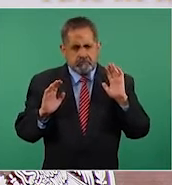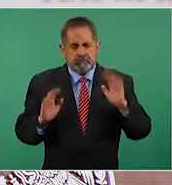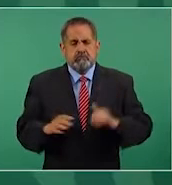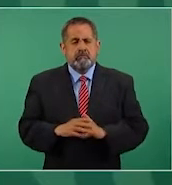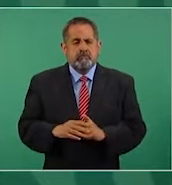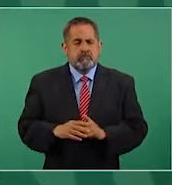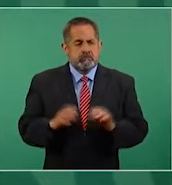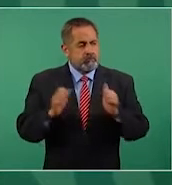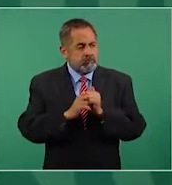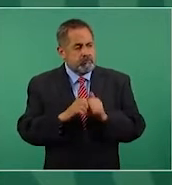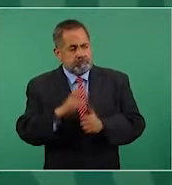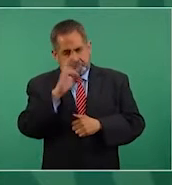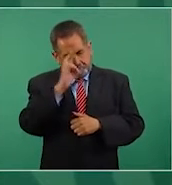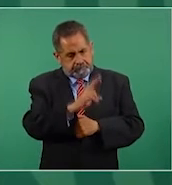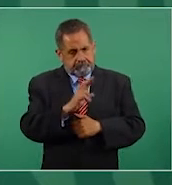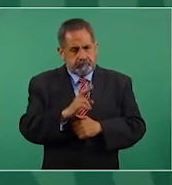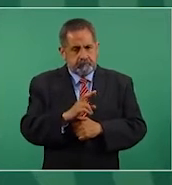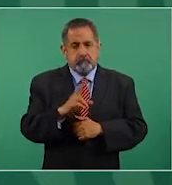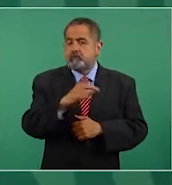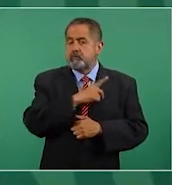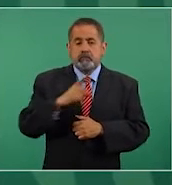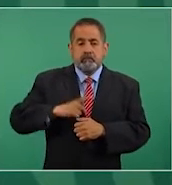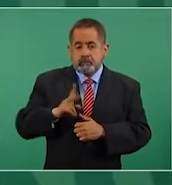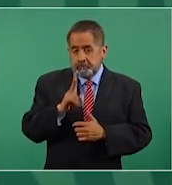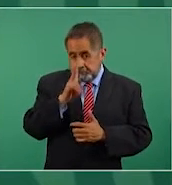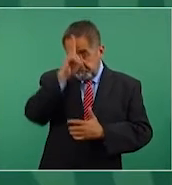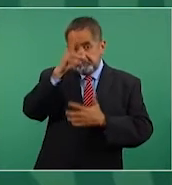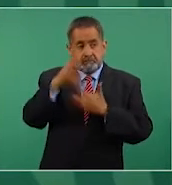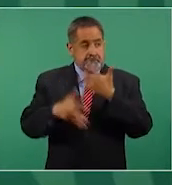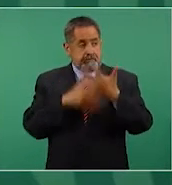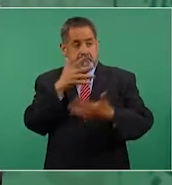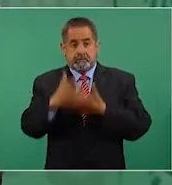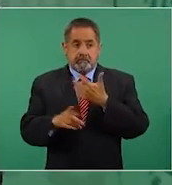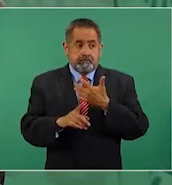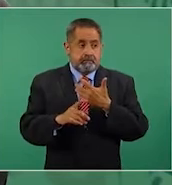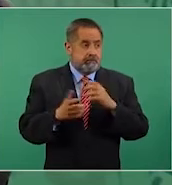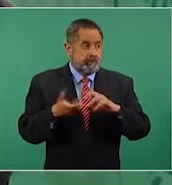y que haya respeto y que no haya violencia.